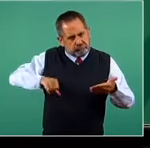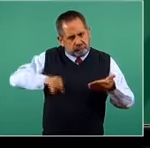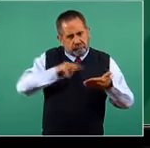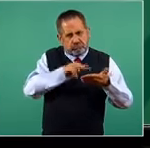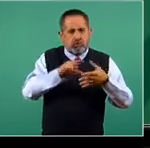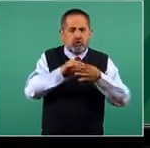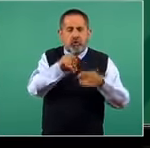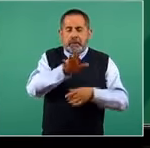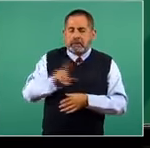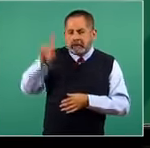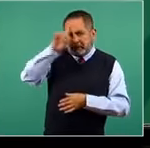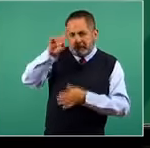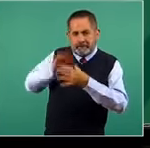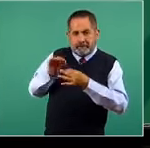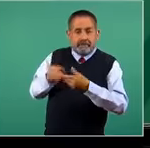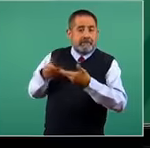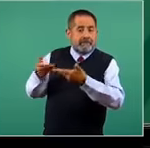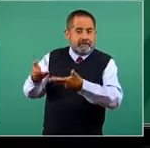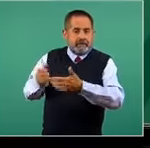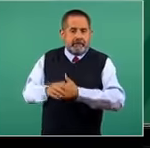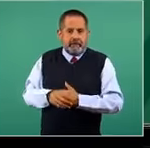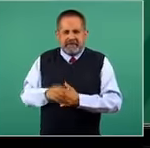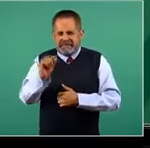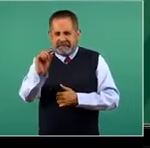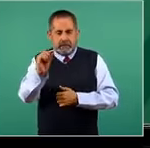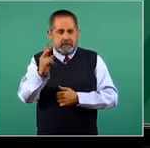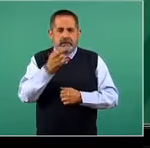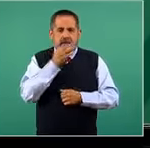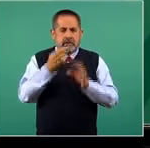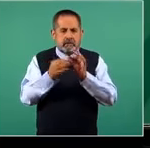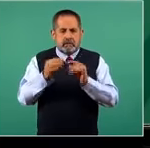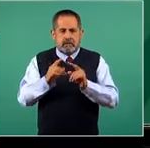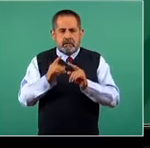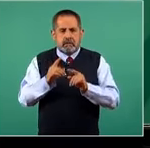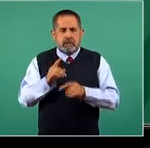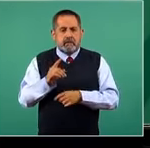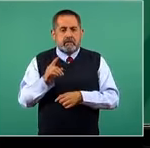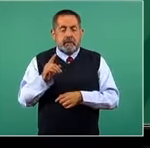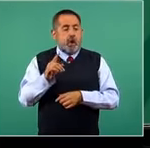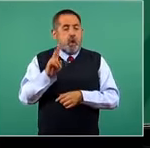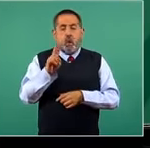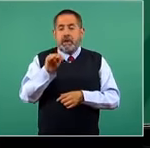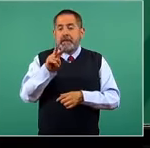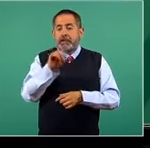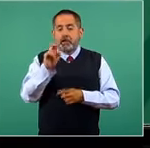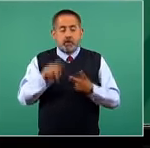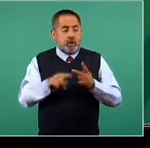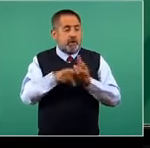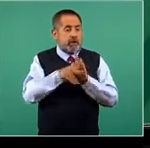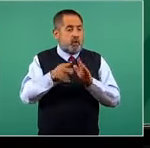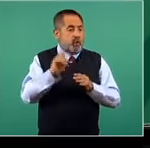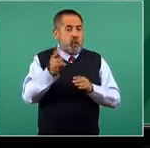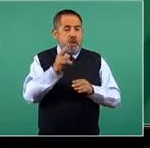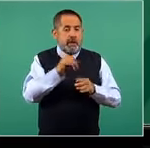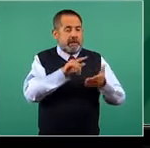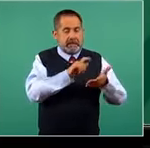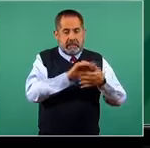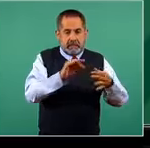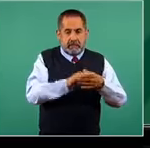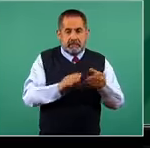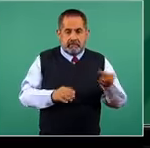usted sugerir, mire, vamos a tomarnos un par de minutos nomás para que Penilei Ramírez, de Univisión y columnista del diario Universal,